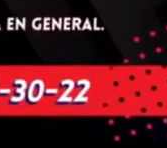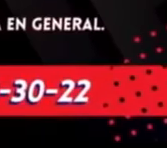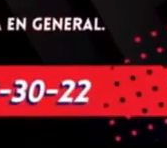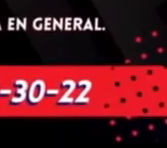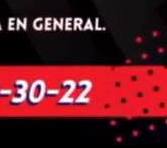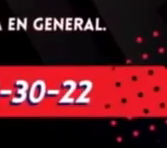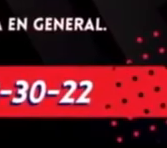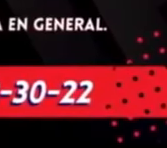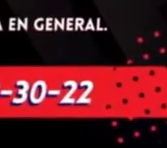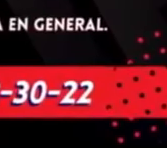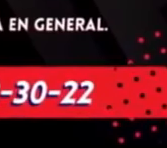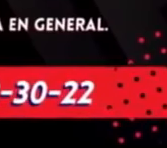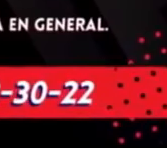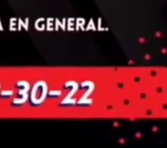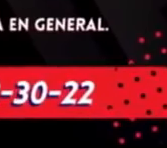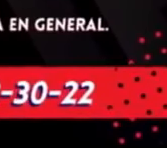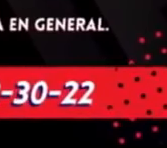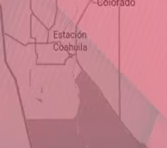AR.